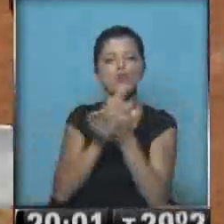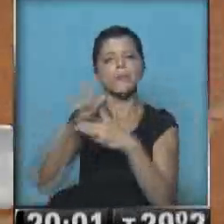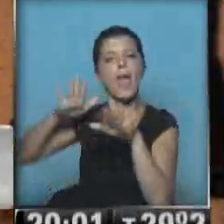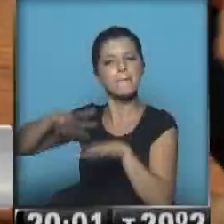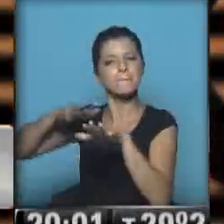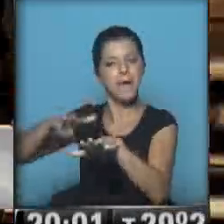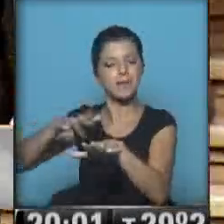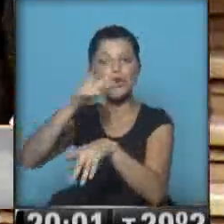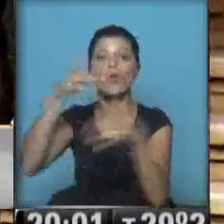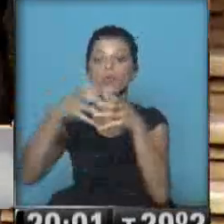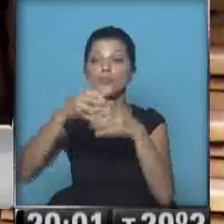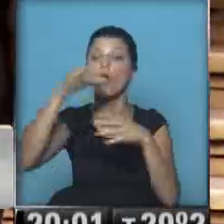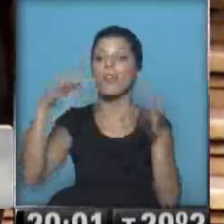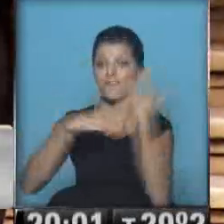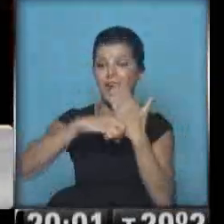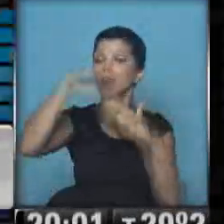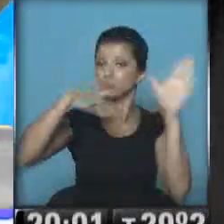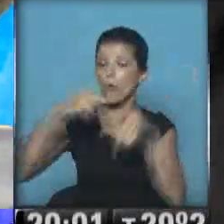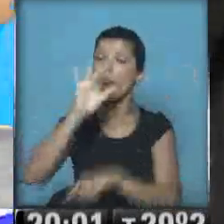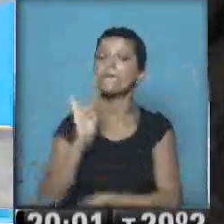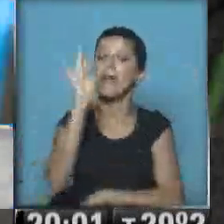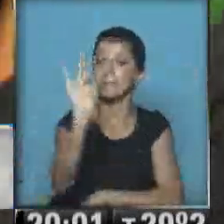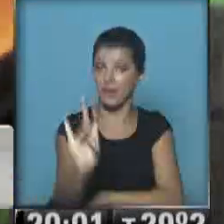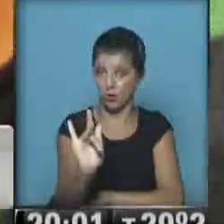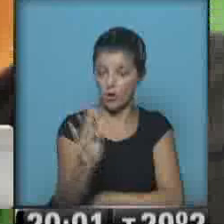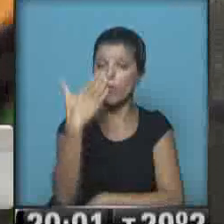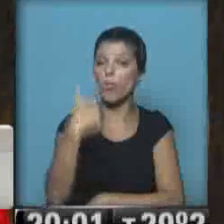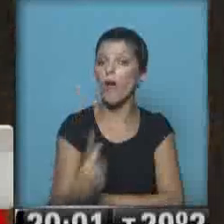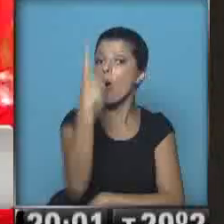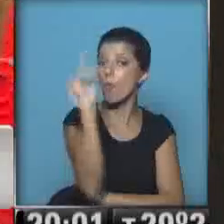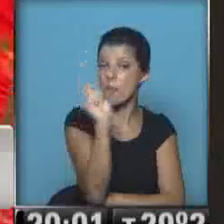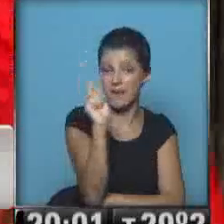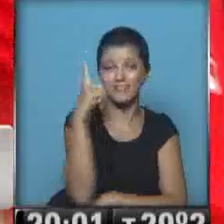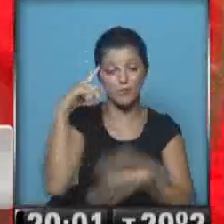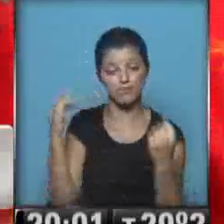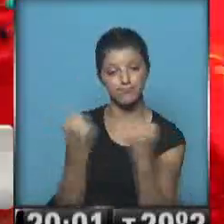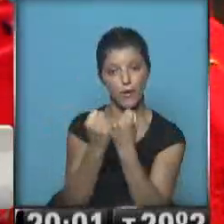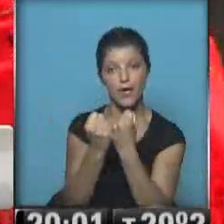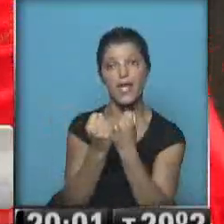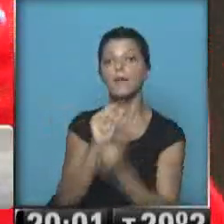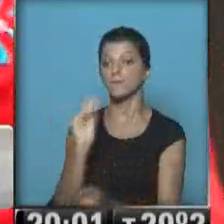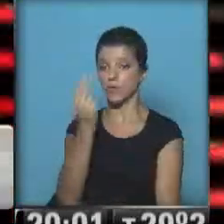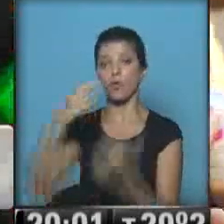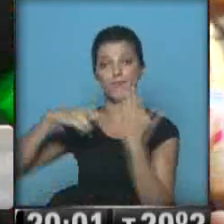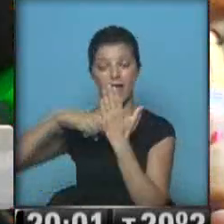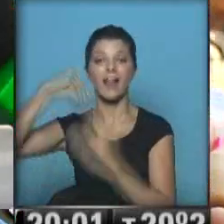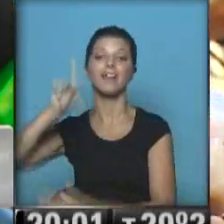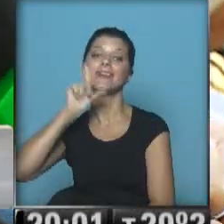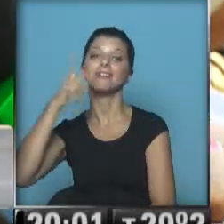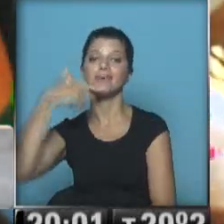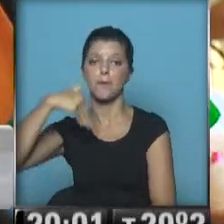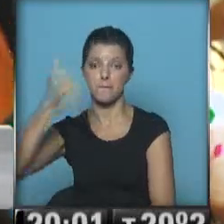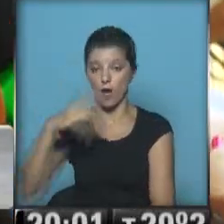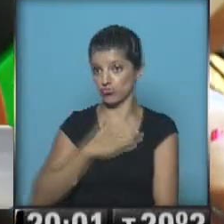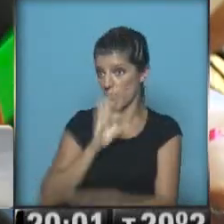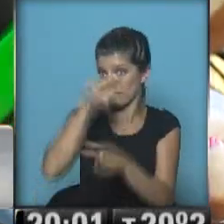por un grupo de fiscales para el próximo miércoles, cuando se cumpla un mes de la muerte del fiscal Nisman. Participo a título